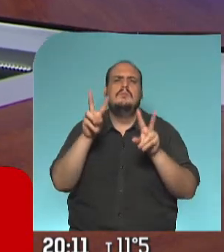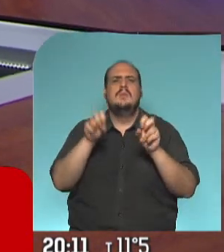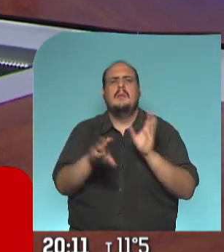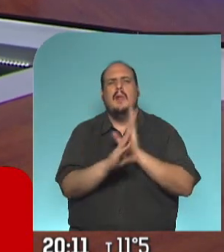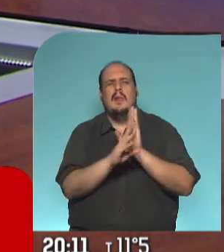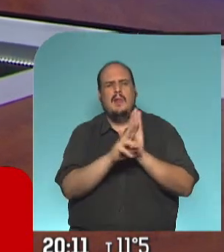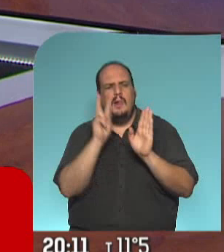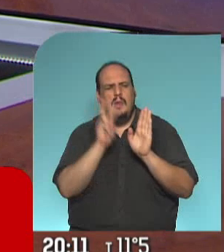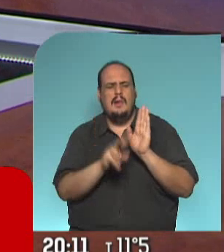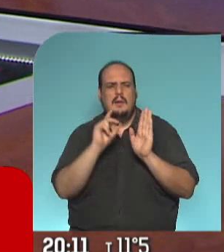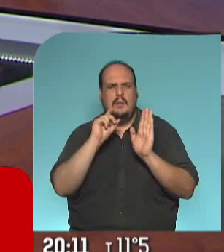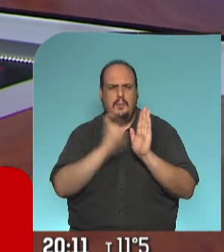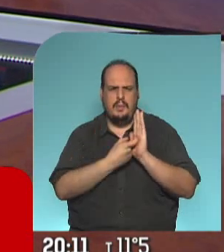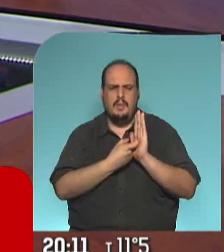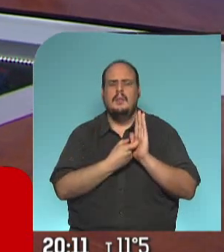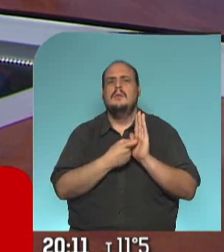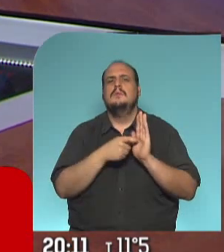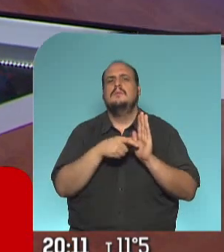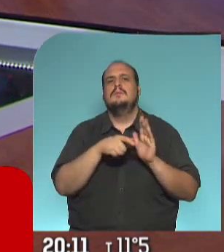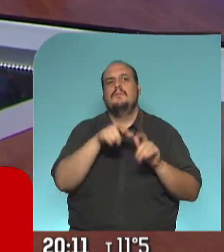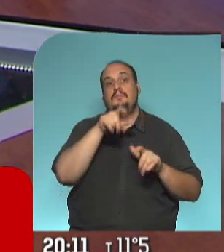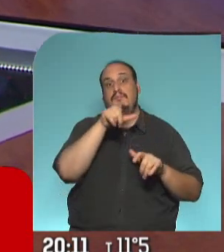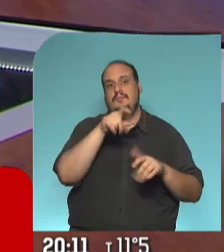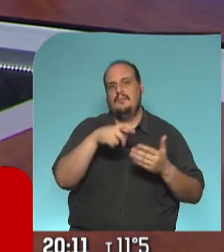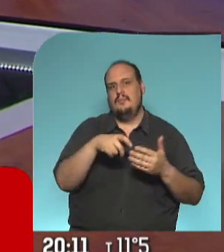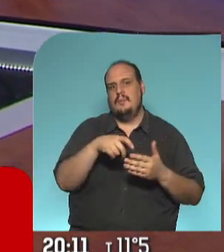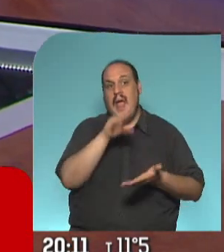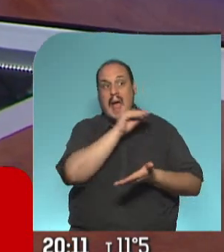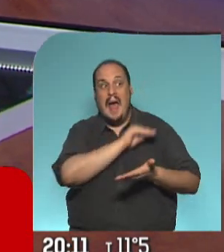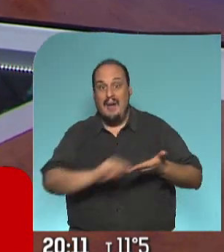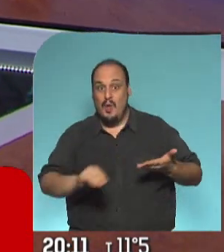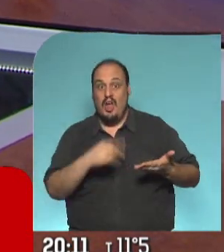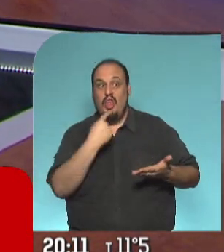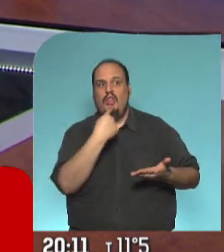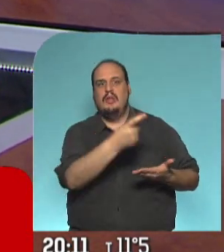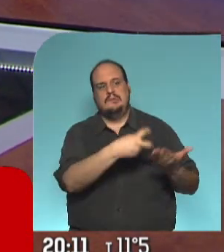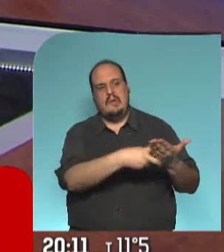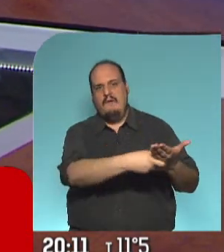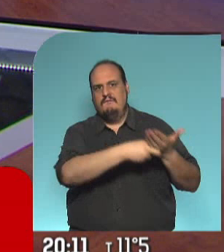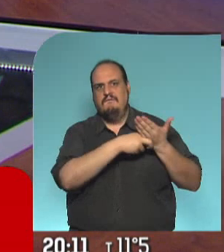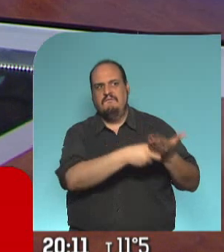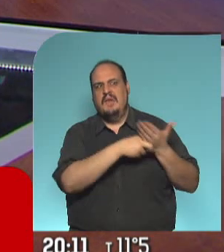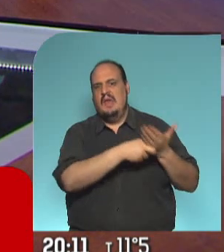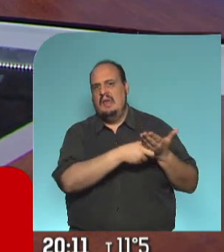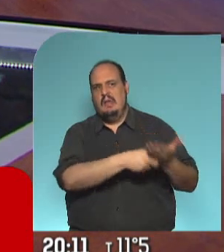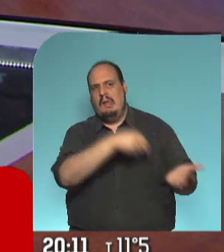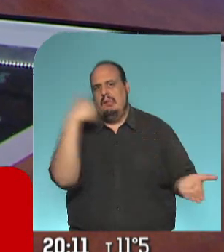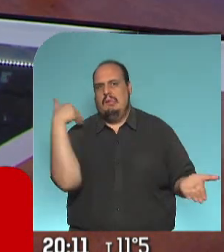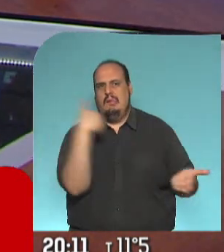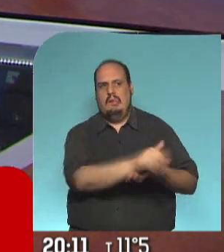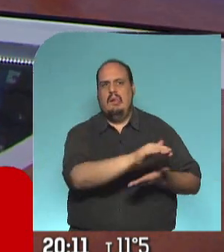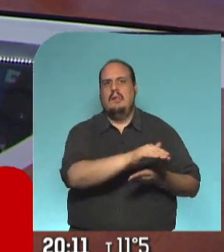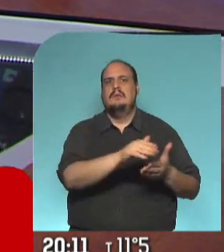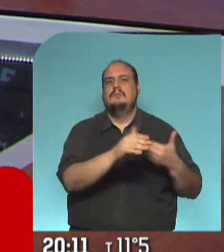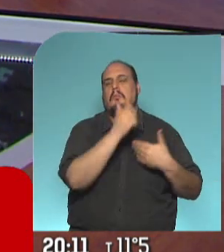espionaje ilegal, que los abogados recusan la competencia, es decir, dicen que esto no tiene que ser tratado en Loma de Zamora y sí en Comodoro Pi,